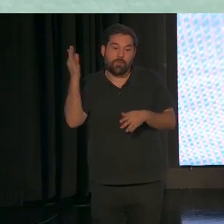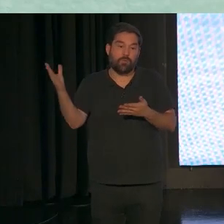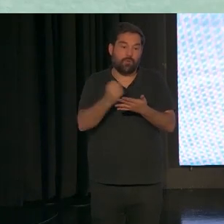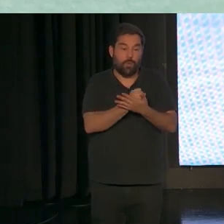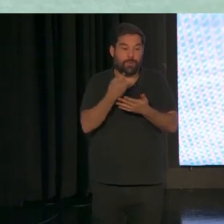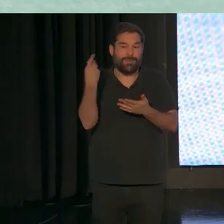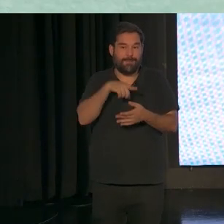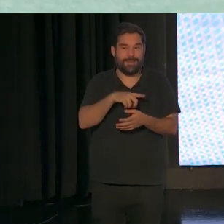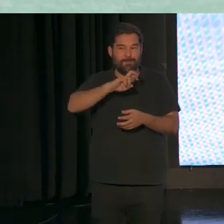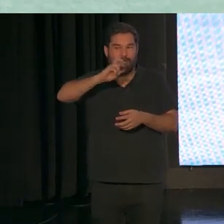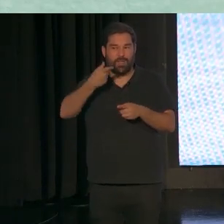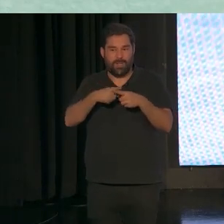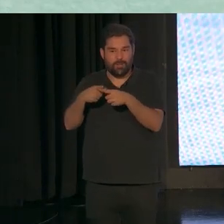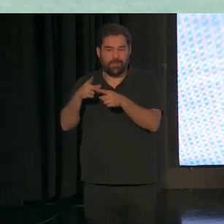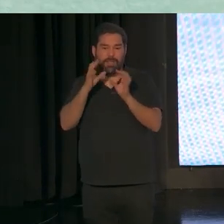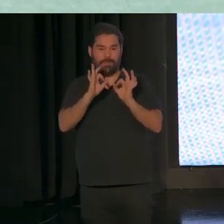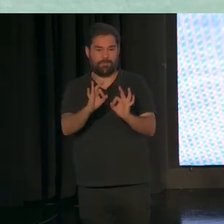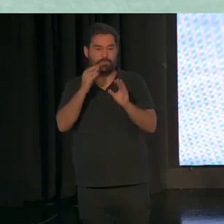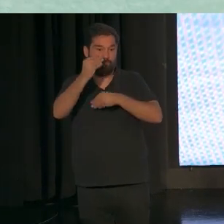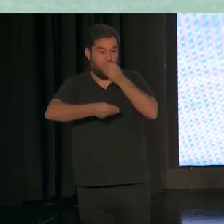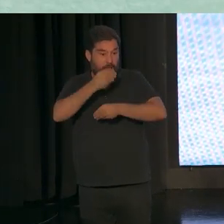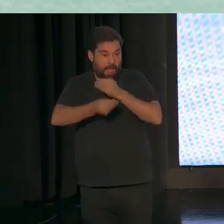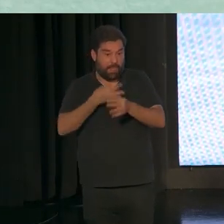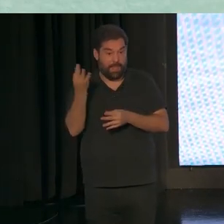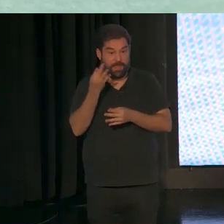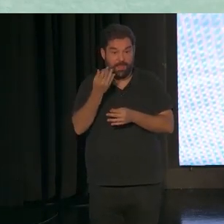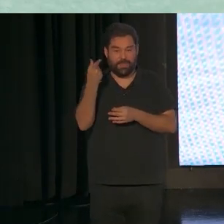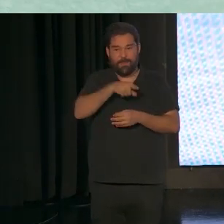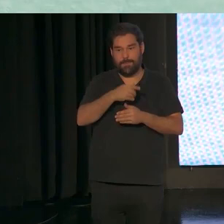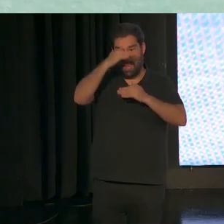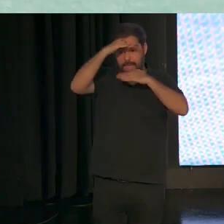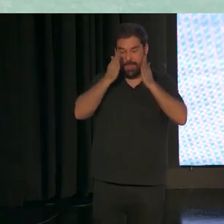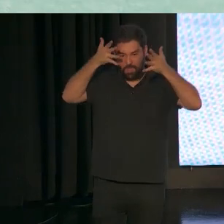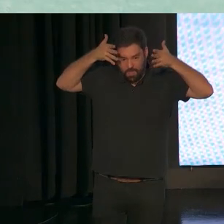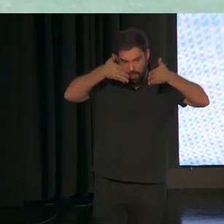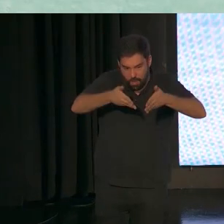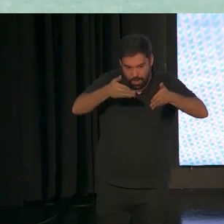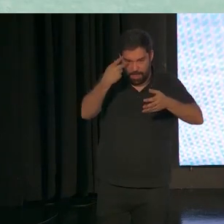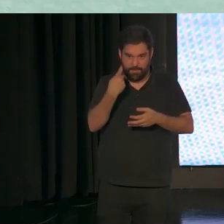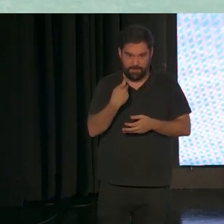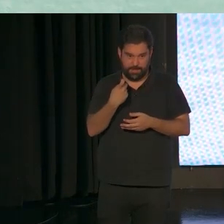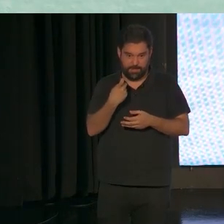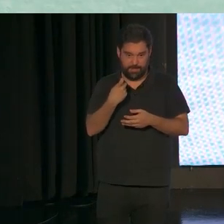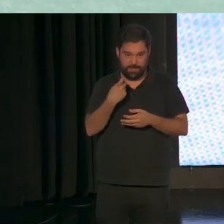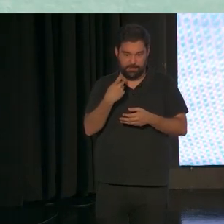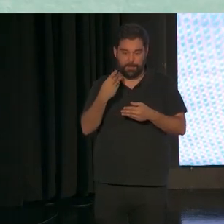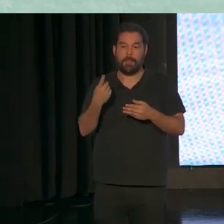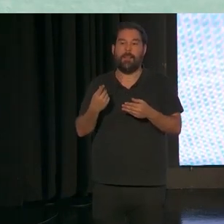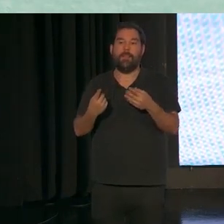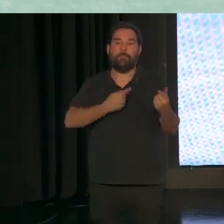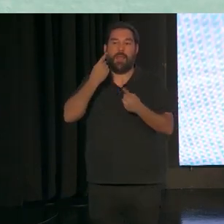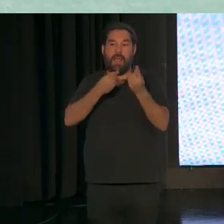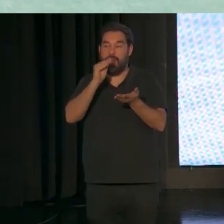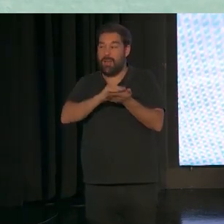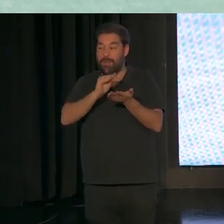peculiares y más específicas o algunas cosas dedicarle más tiempo y más oportunidades pero muchas veces la